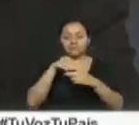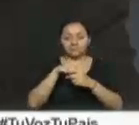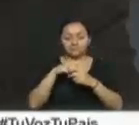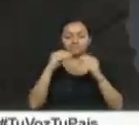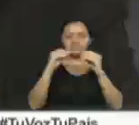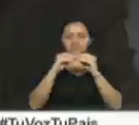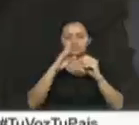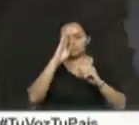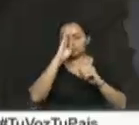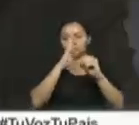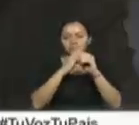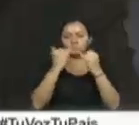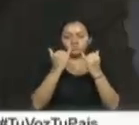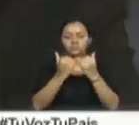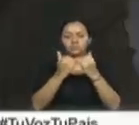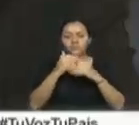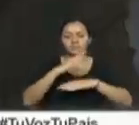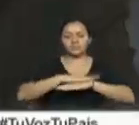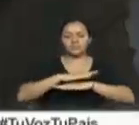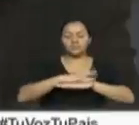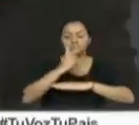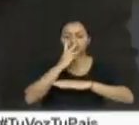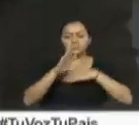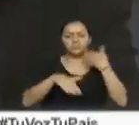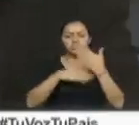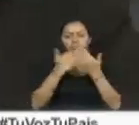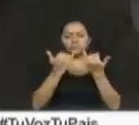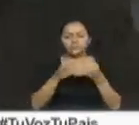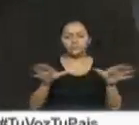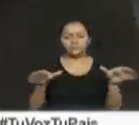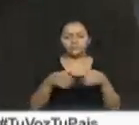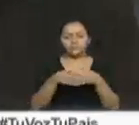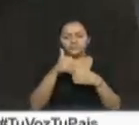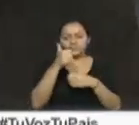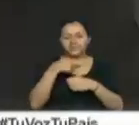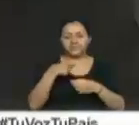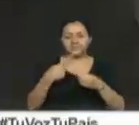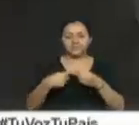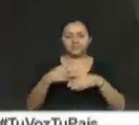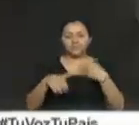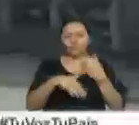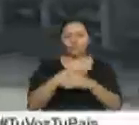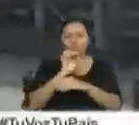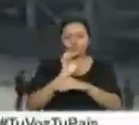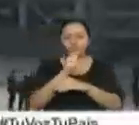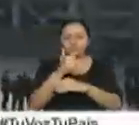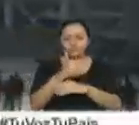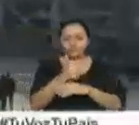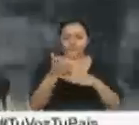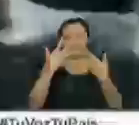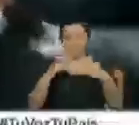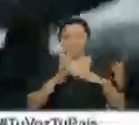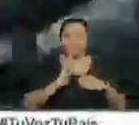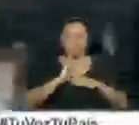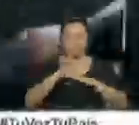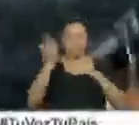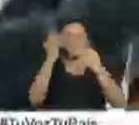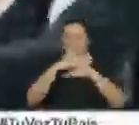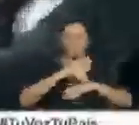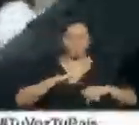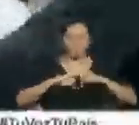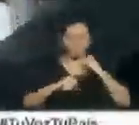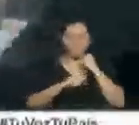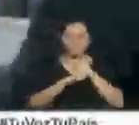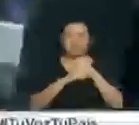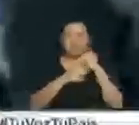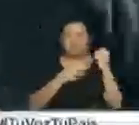único objetivo de esta plataforma, para ustedes y para todo Quito, para todo el Ecuador. A pocos días de finalizar su gestión,